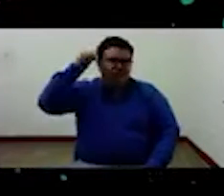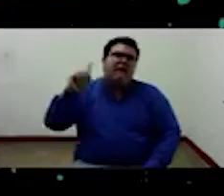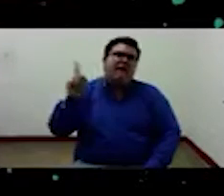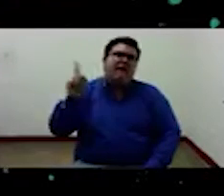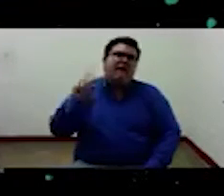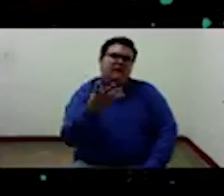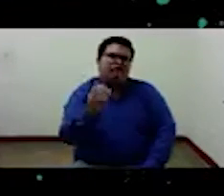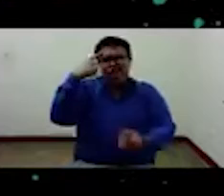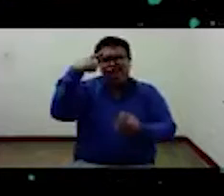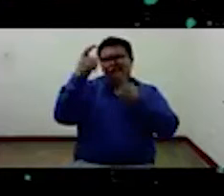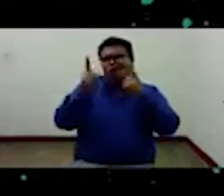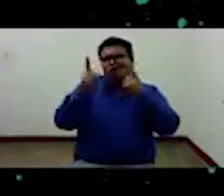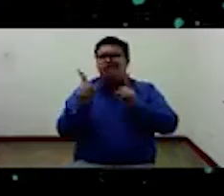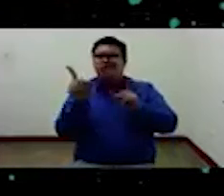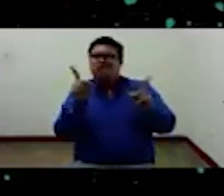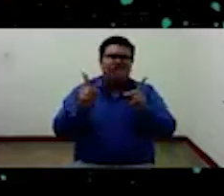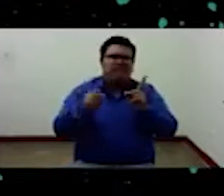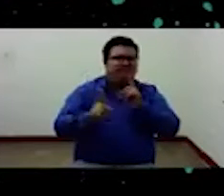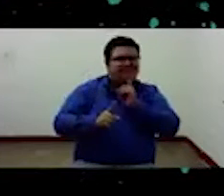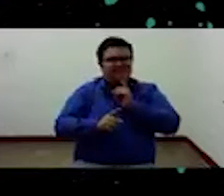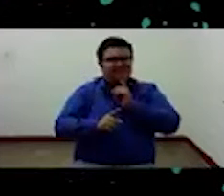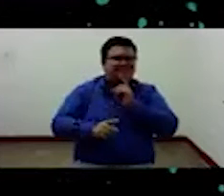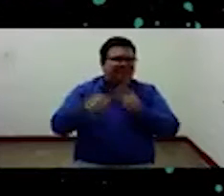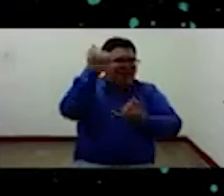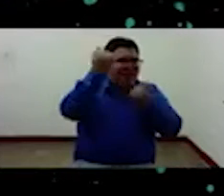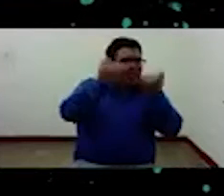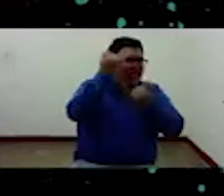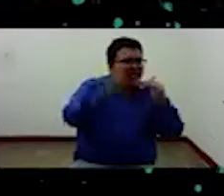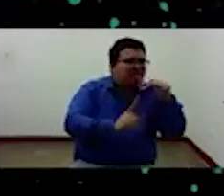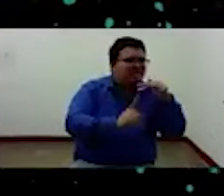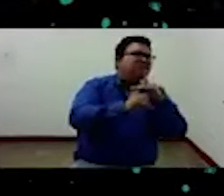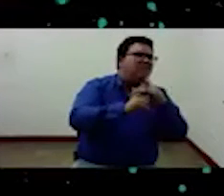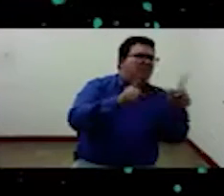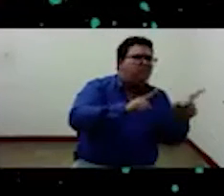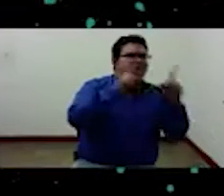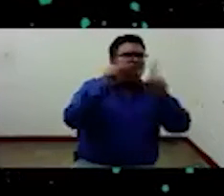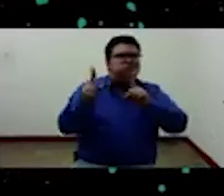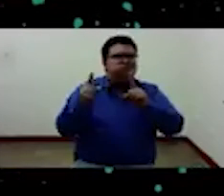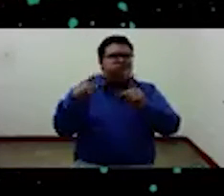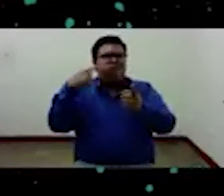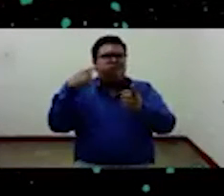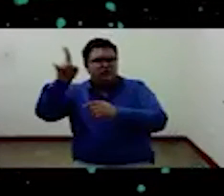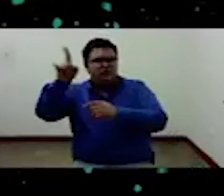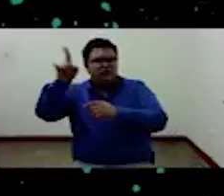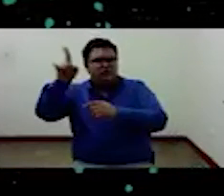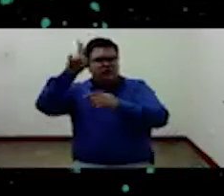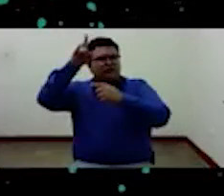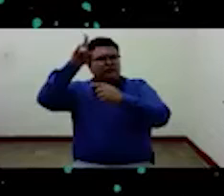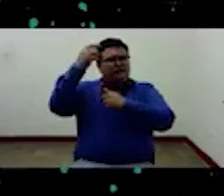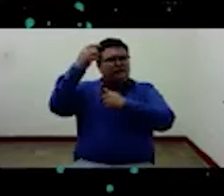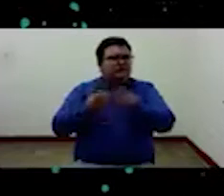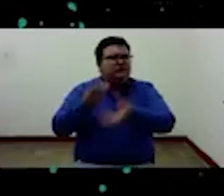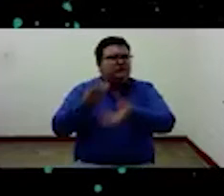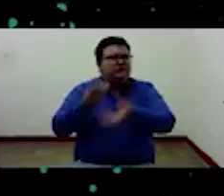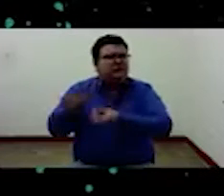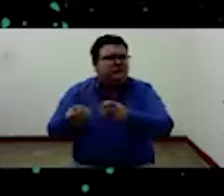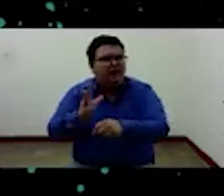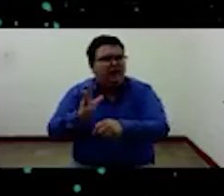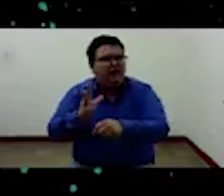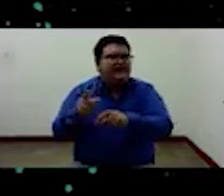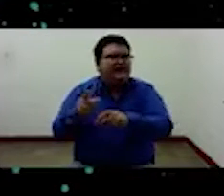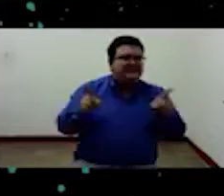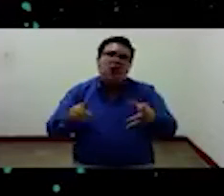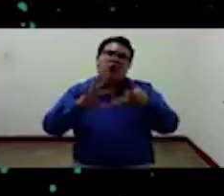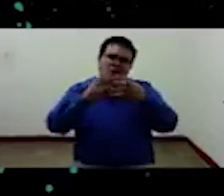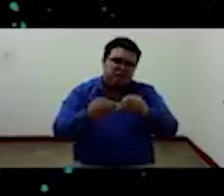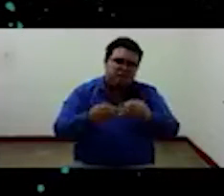en el campo de la práctica y la producción artística, la creación artística y